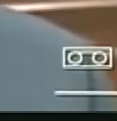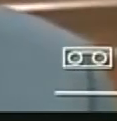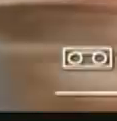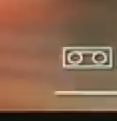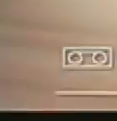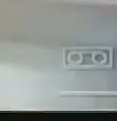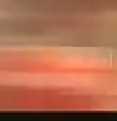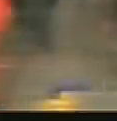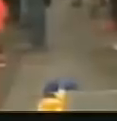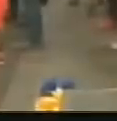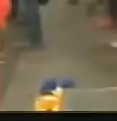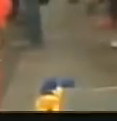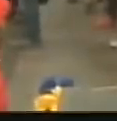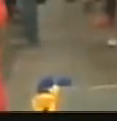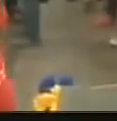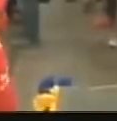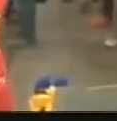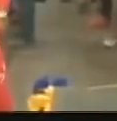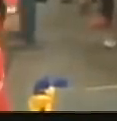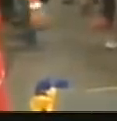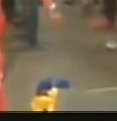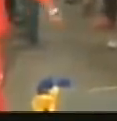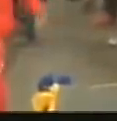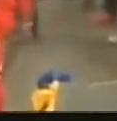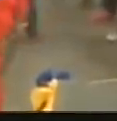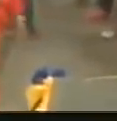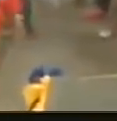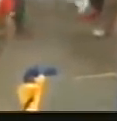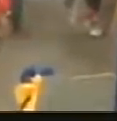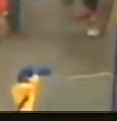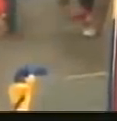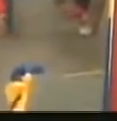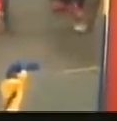los pido desde mi corazón. Indestructible.